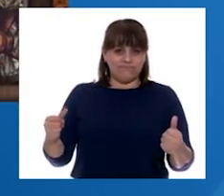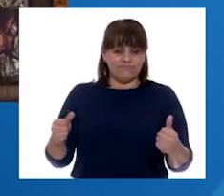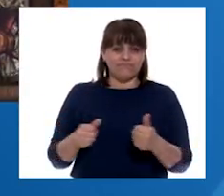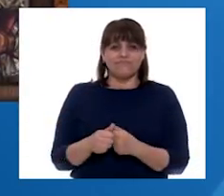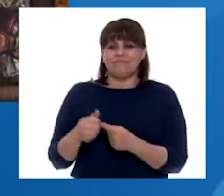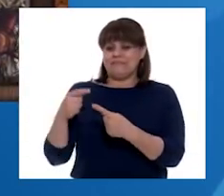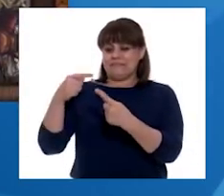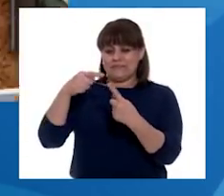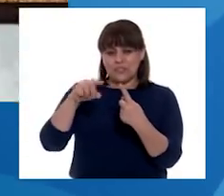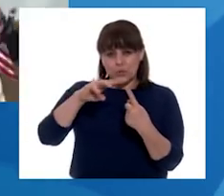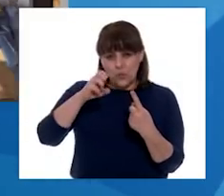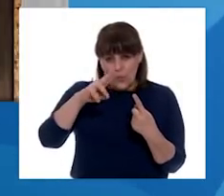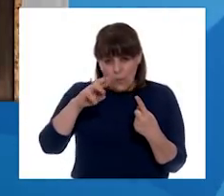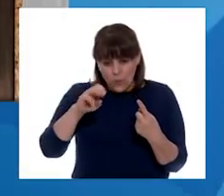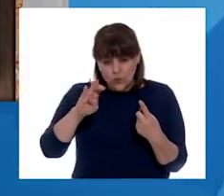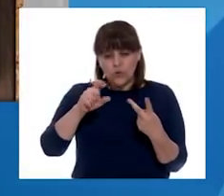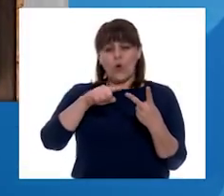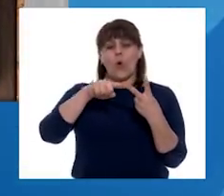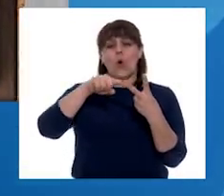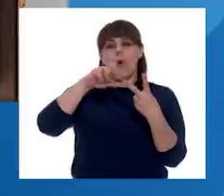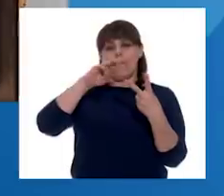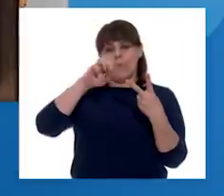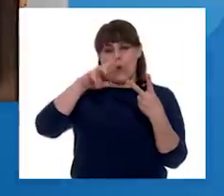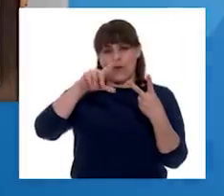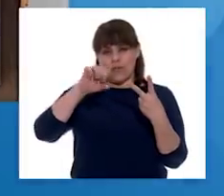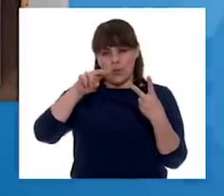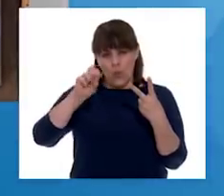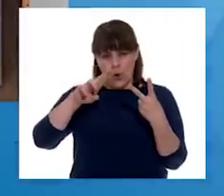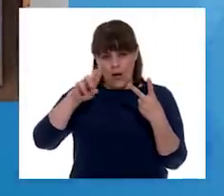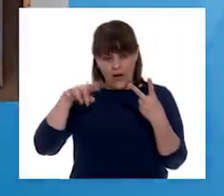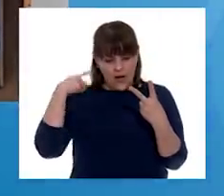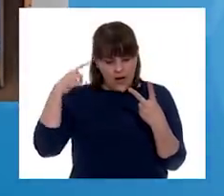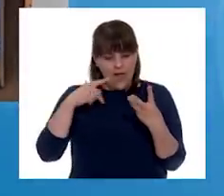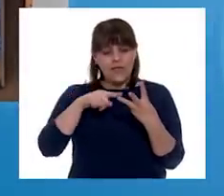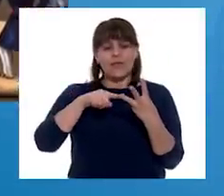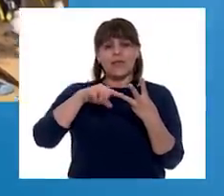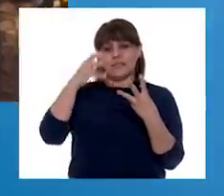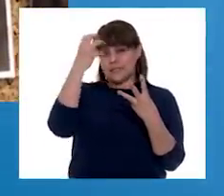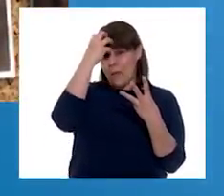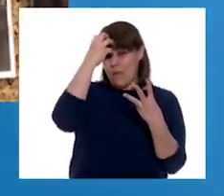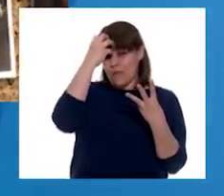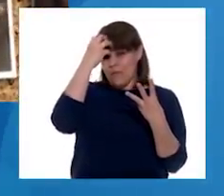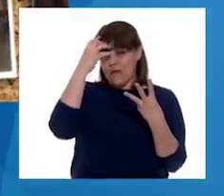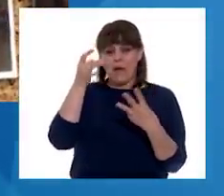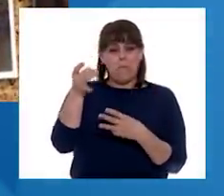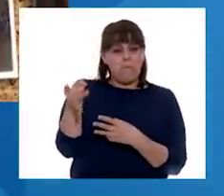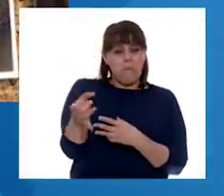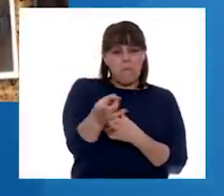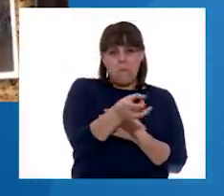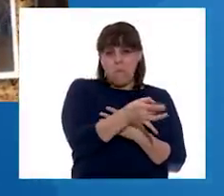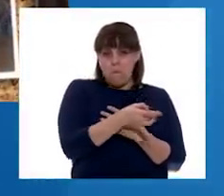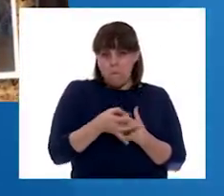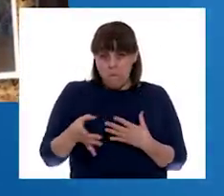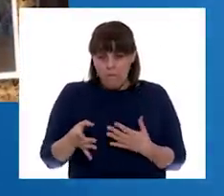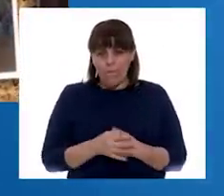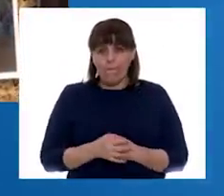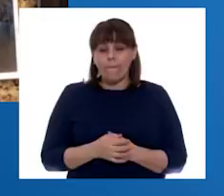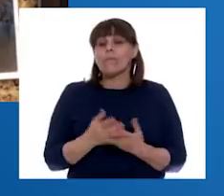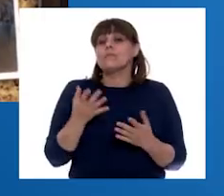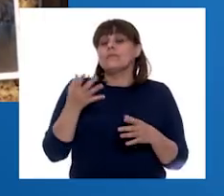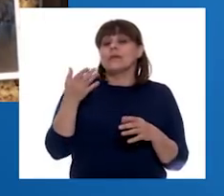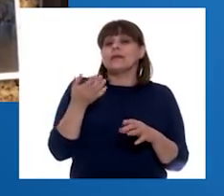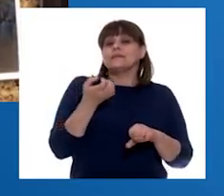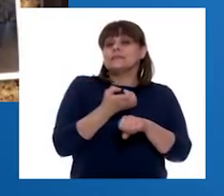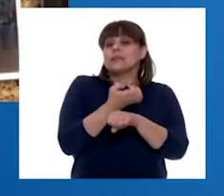Rey y el castillo de Chapultepec fueron eliminadas. Así Estados Unidos izaría su bandera en el Palacio